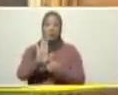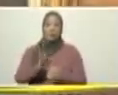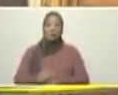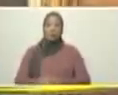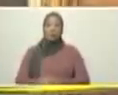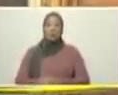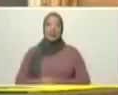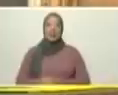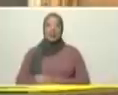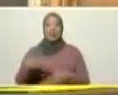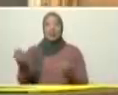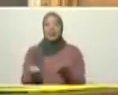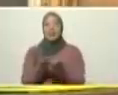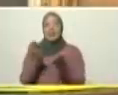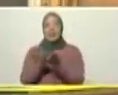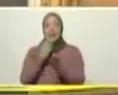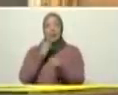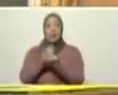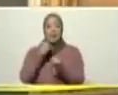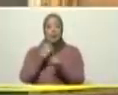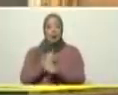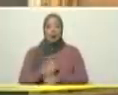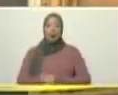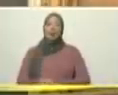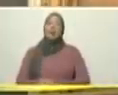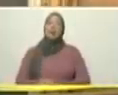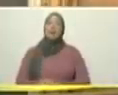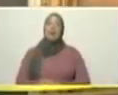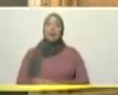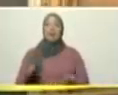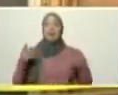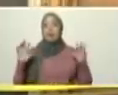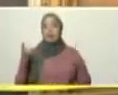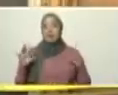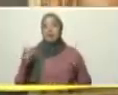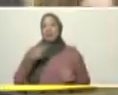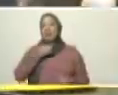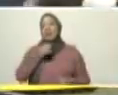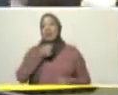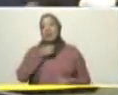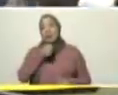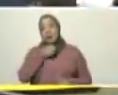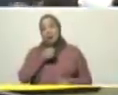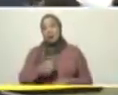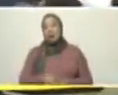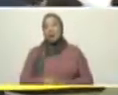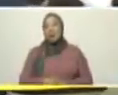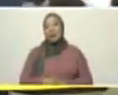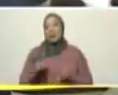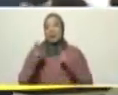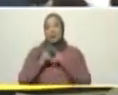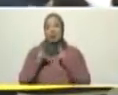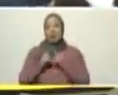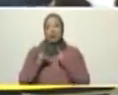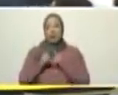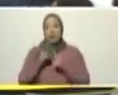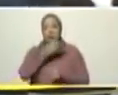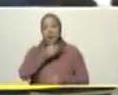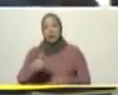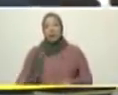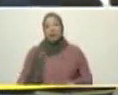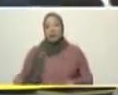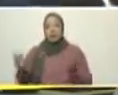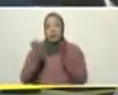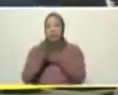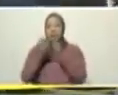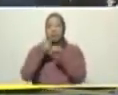De la clase obrera, exactamente. Me gusta que así se me conozca. El presidente de